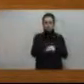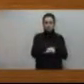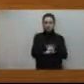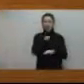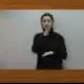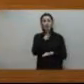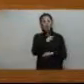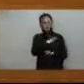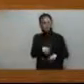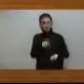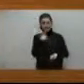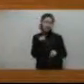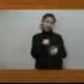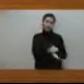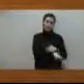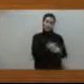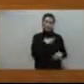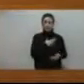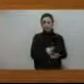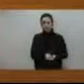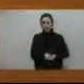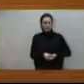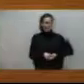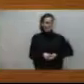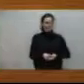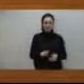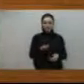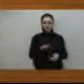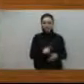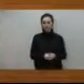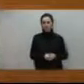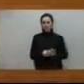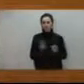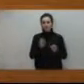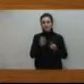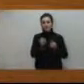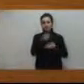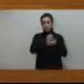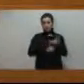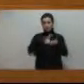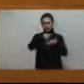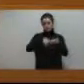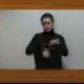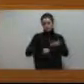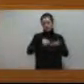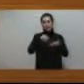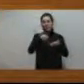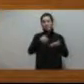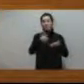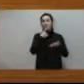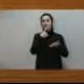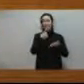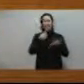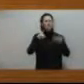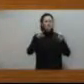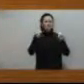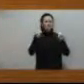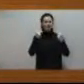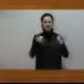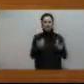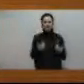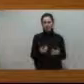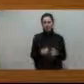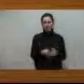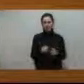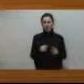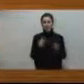bueno que se los hubiesen quedado, ¿no? Mire, porque el contenido de los informes, que haré referencia ahora a él, es tan grave